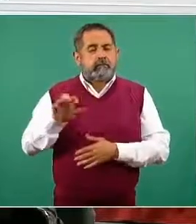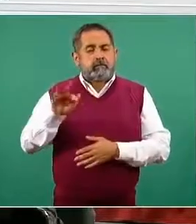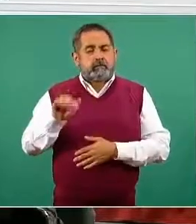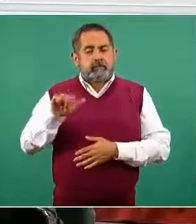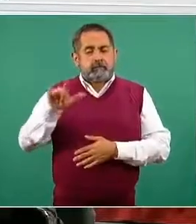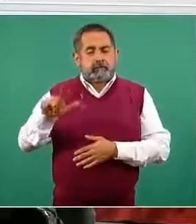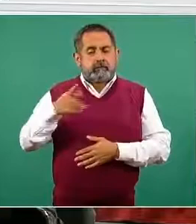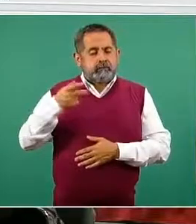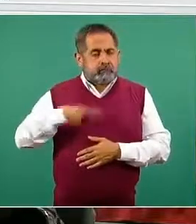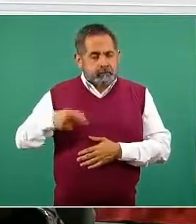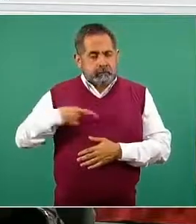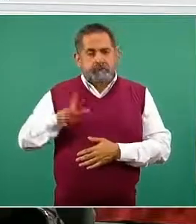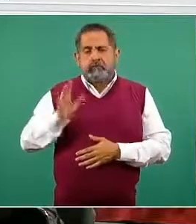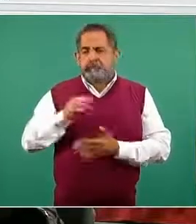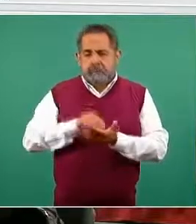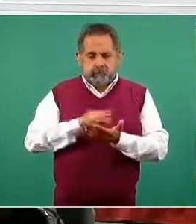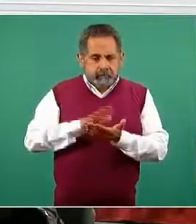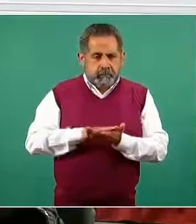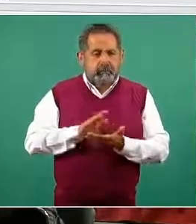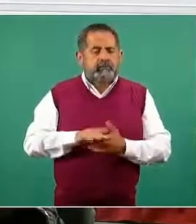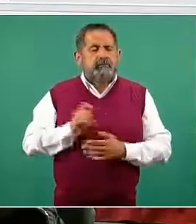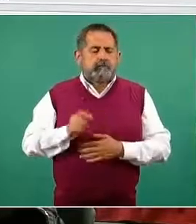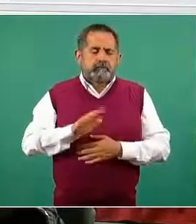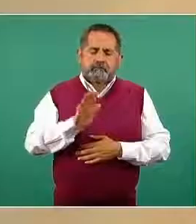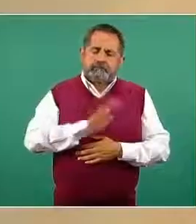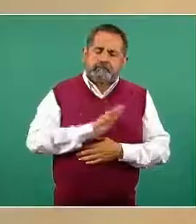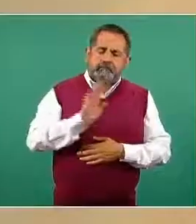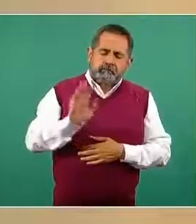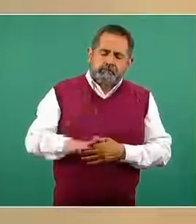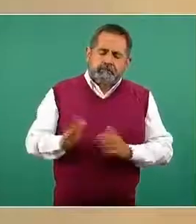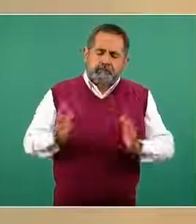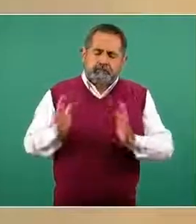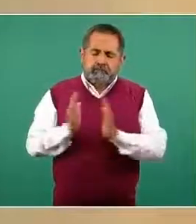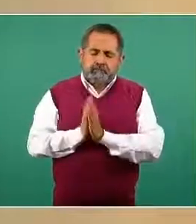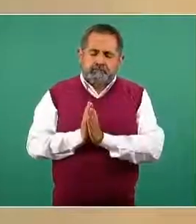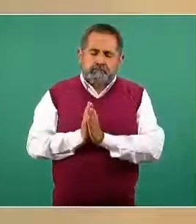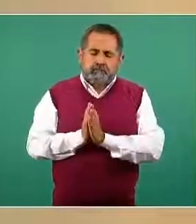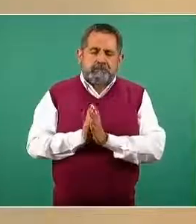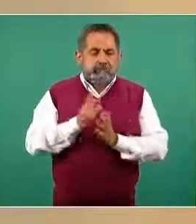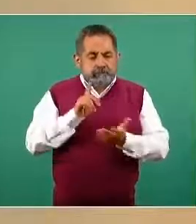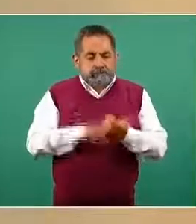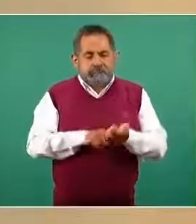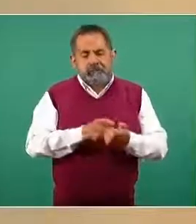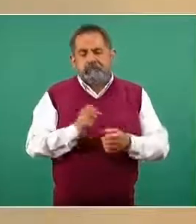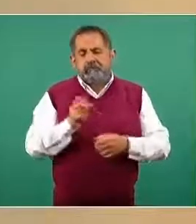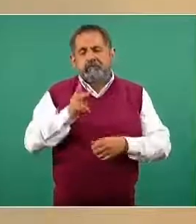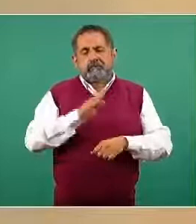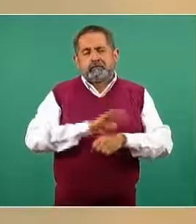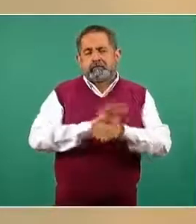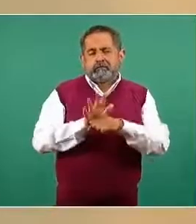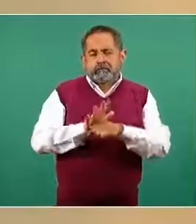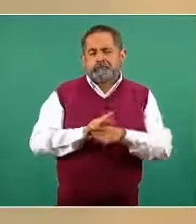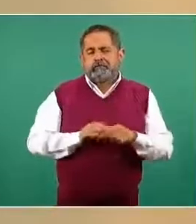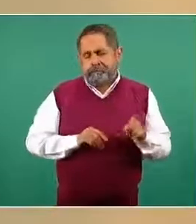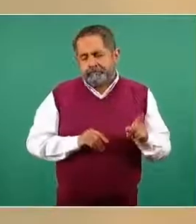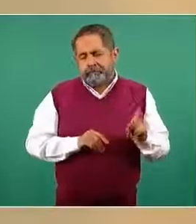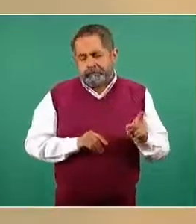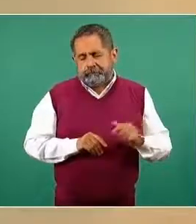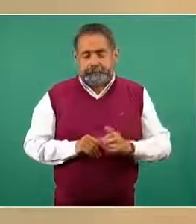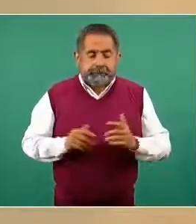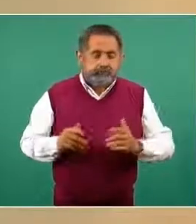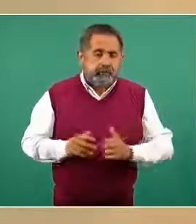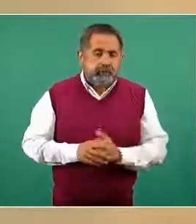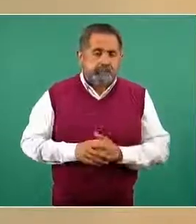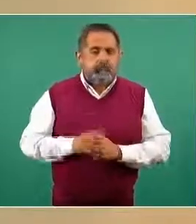215.547 personas se tiene documentado que han fallecido y que tienen un resultado positivo al virus SARS-CoV-2. o